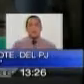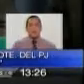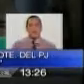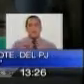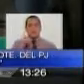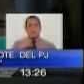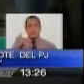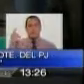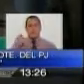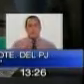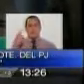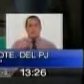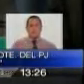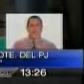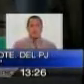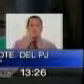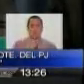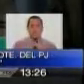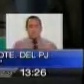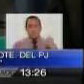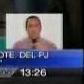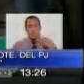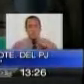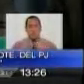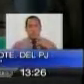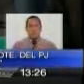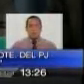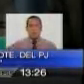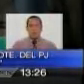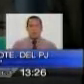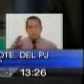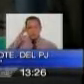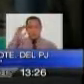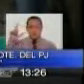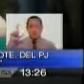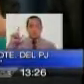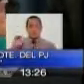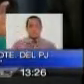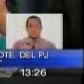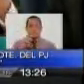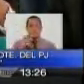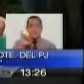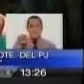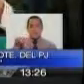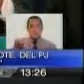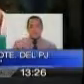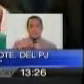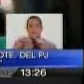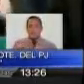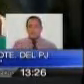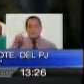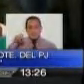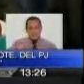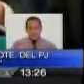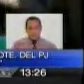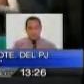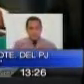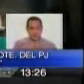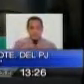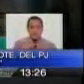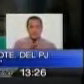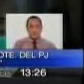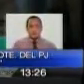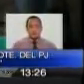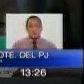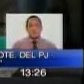aquellos que acusaban falsamente a los comandos de Chavín de Huántar, eran necesarias de ser utilizadas